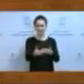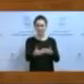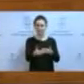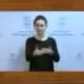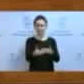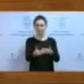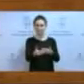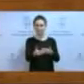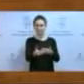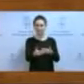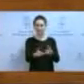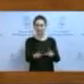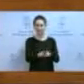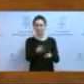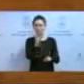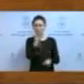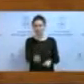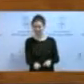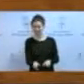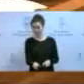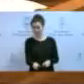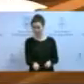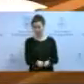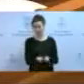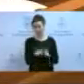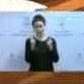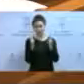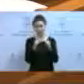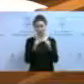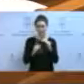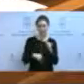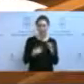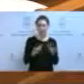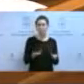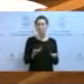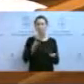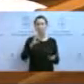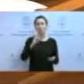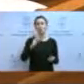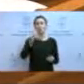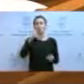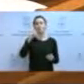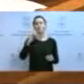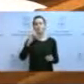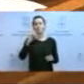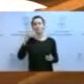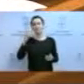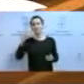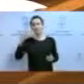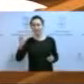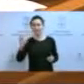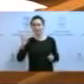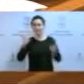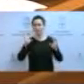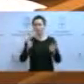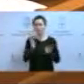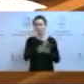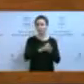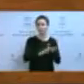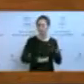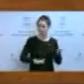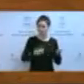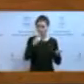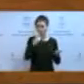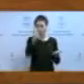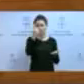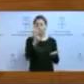institucionalización de la persona. También cumple con lo que desde la OCDE se ha defendido desde sus primeros informes y que consiste en proclamar el